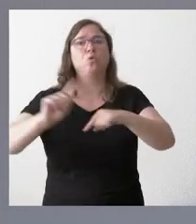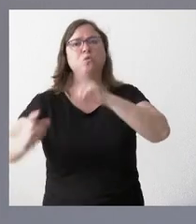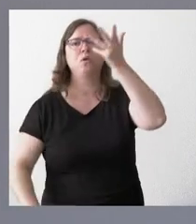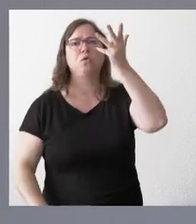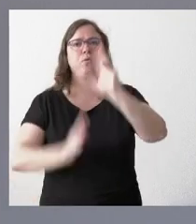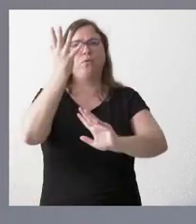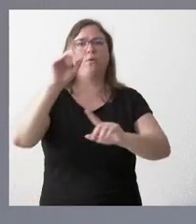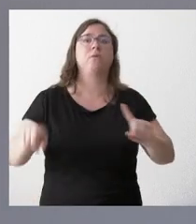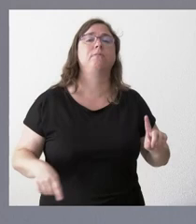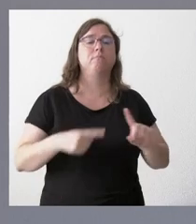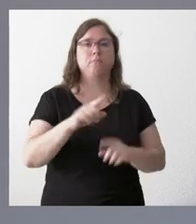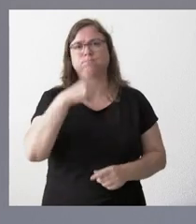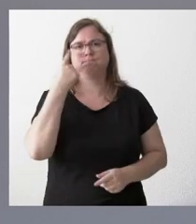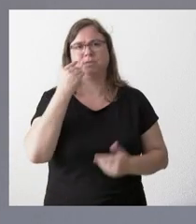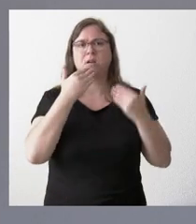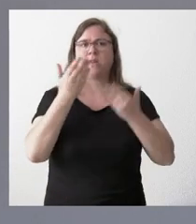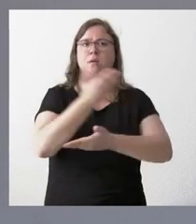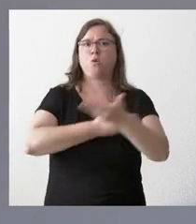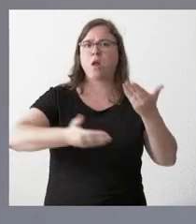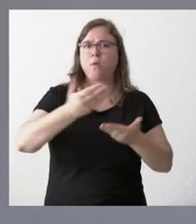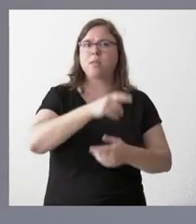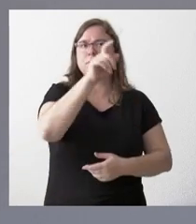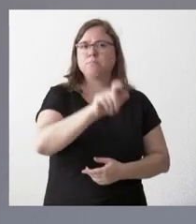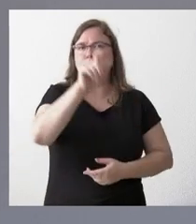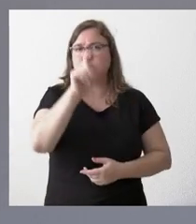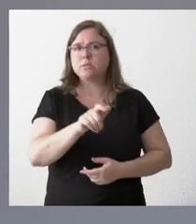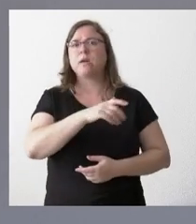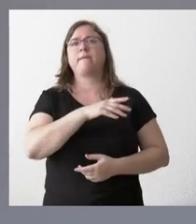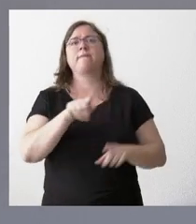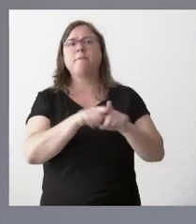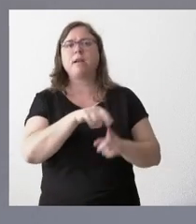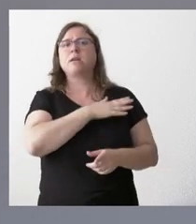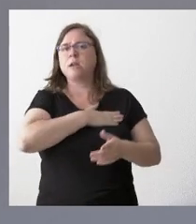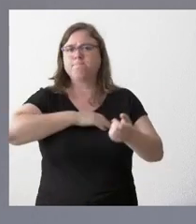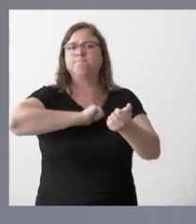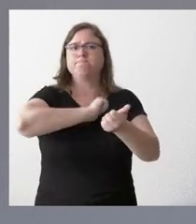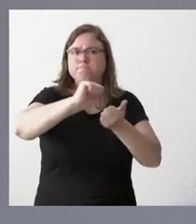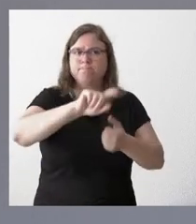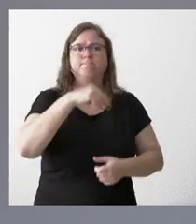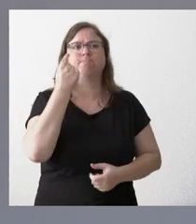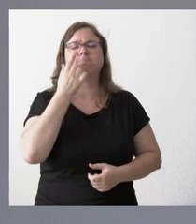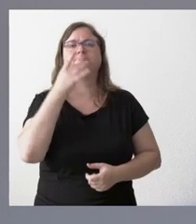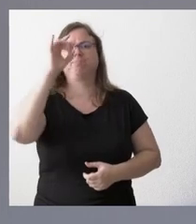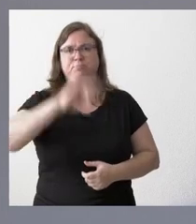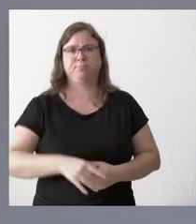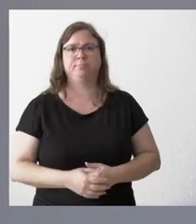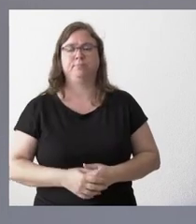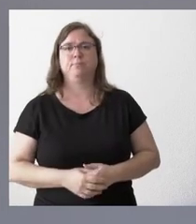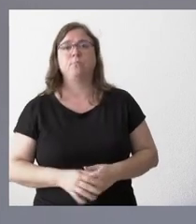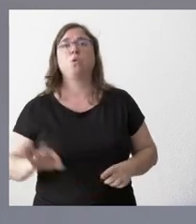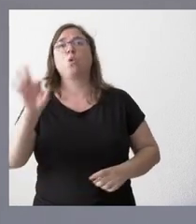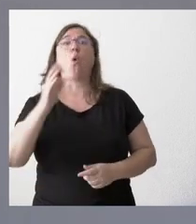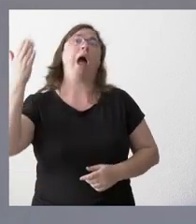y para identificar con la colaboración ciudadana a aquellas personas que los hubieran causado en estos últimos días o incluso en años